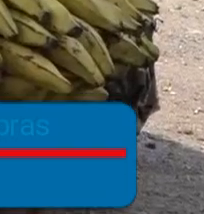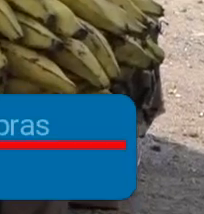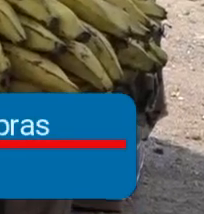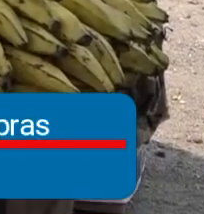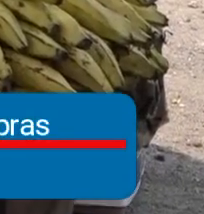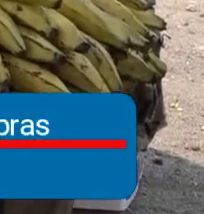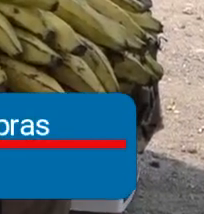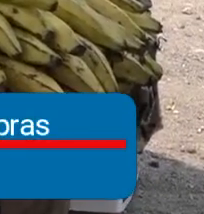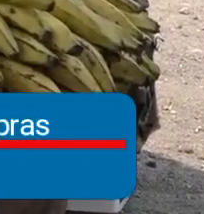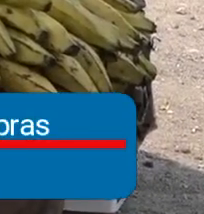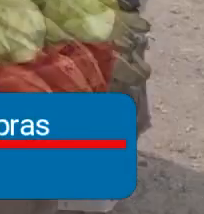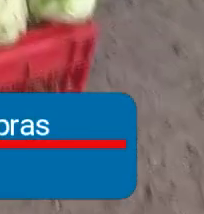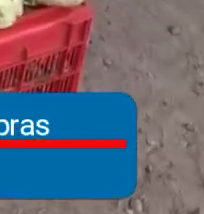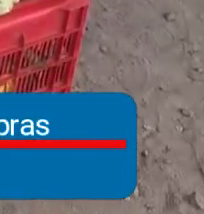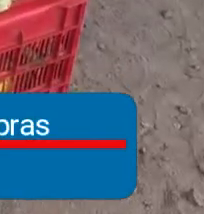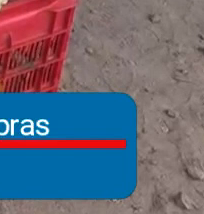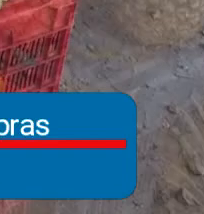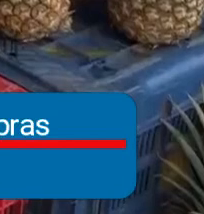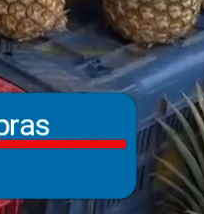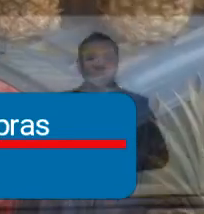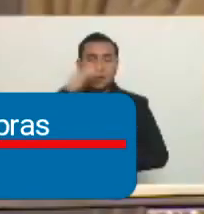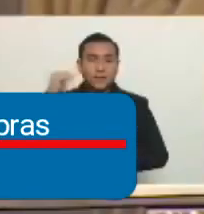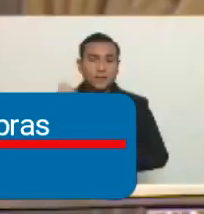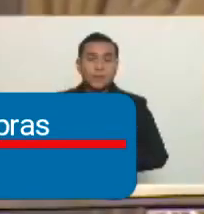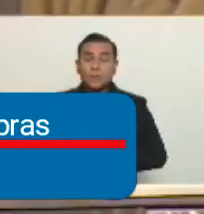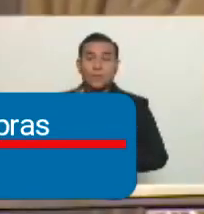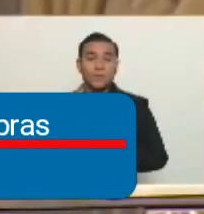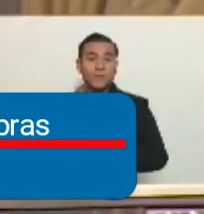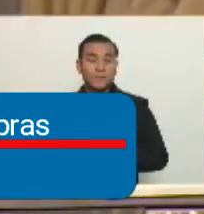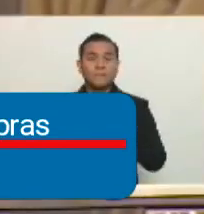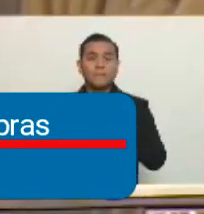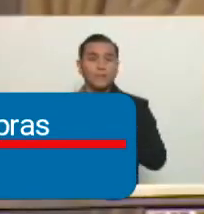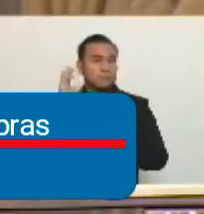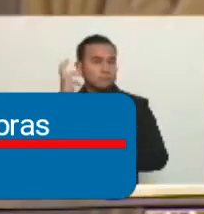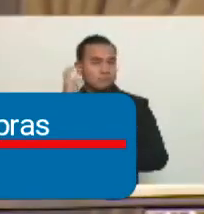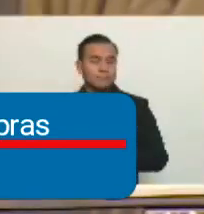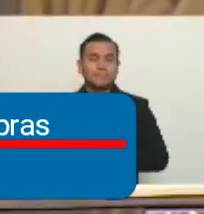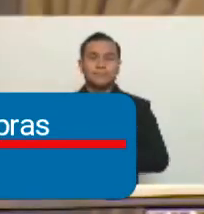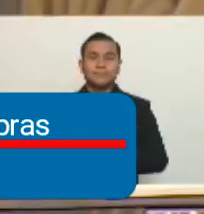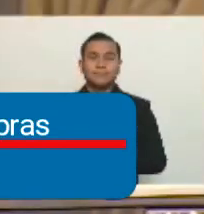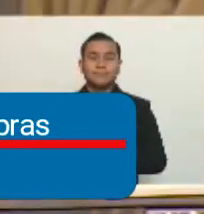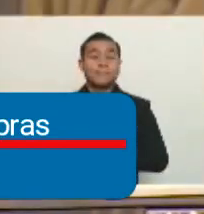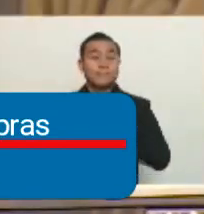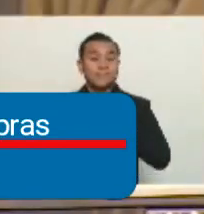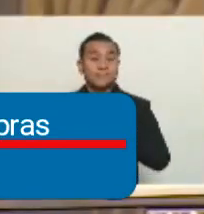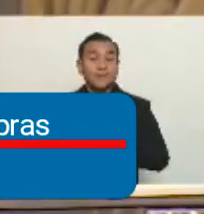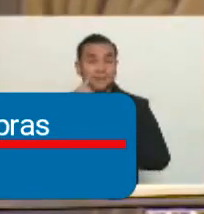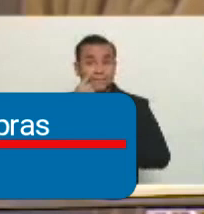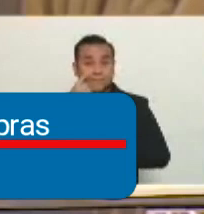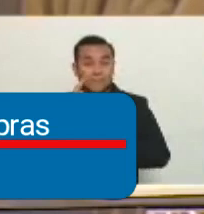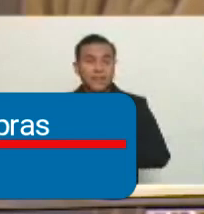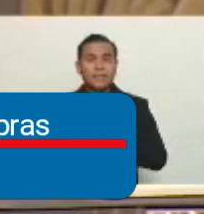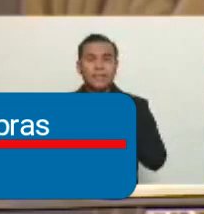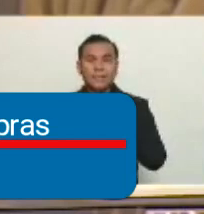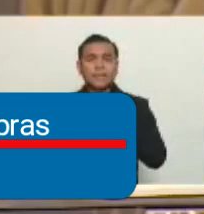será según el último número del documento único de identidad. Bukele además dijo que a partir de este jueves también existe restricción de tránsito